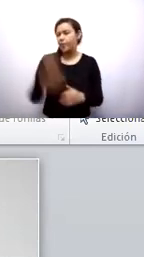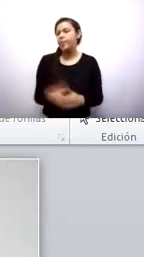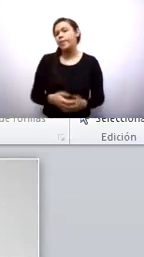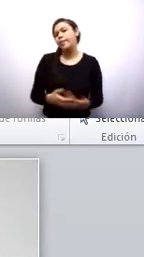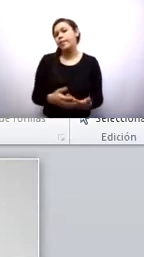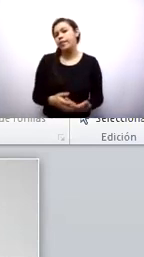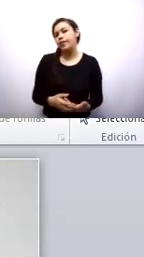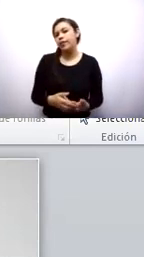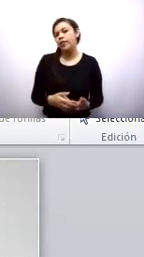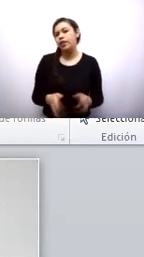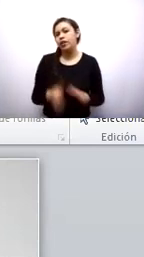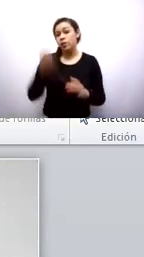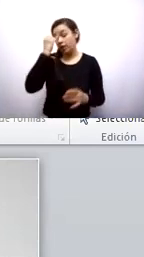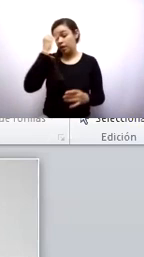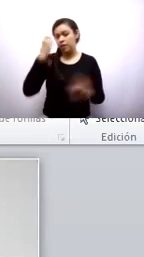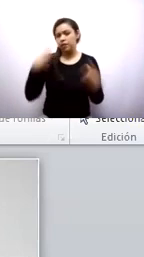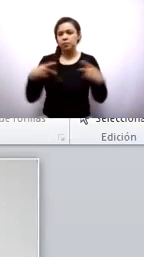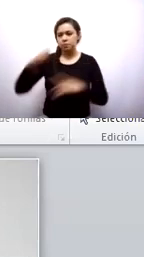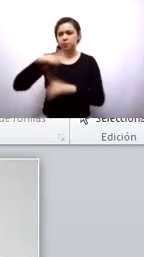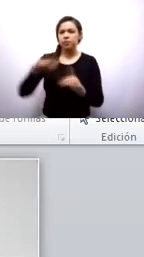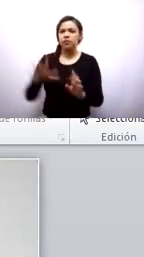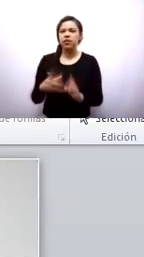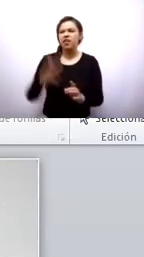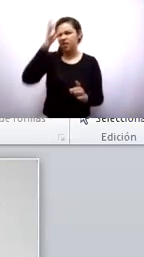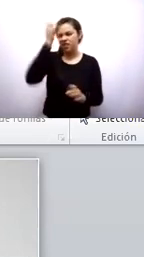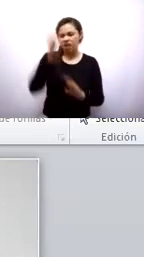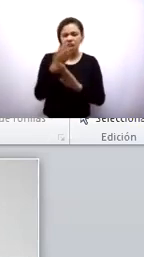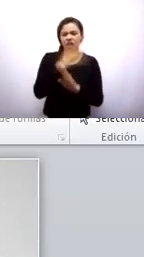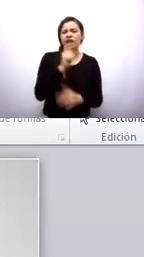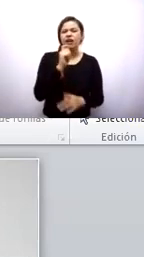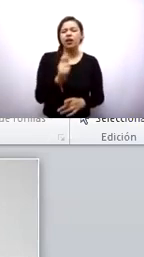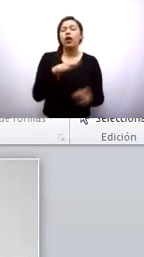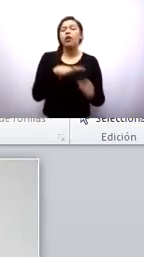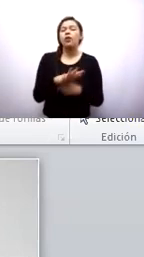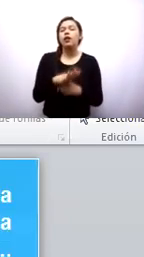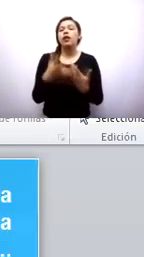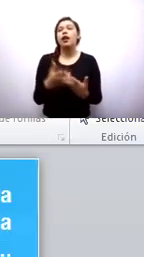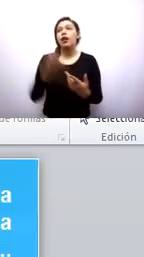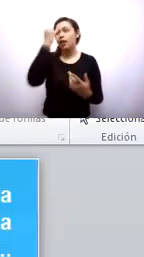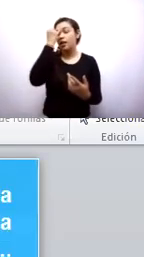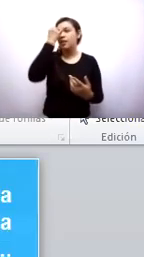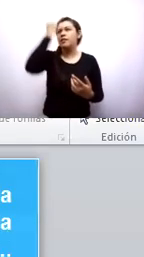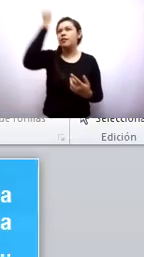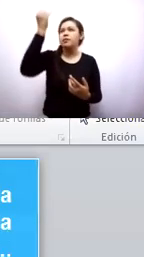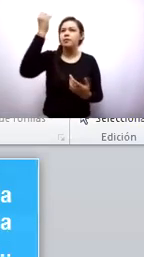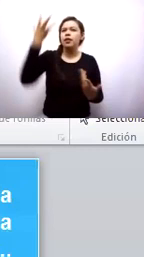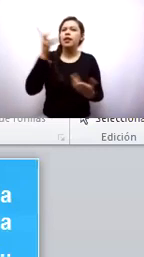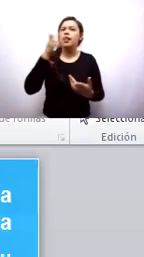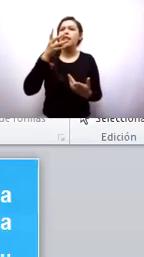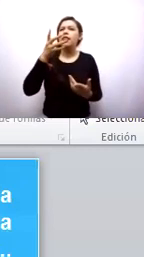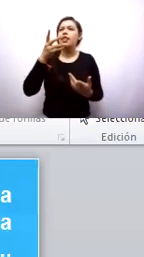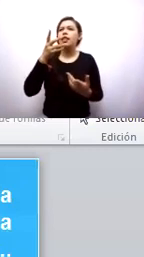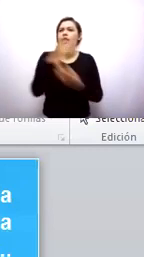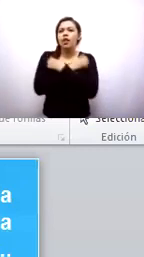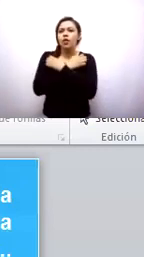del imaginario social. ¿Qué tipo de preconcepciones? Pues bueno, estamos hablando de un imaginario que se tiene acerca de la educación en línea